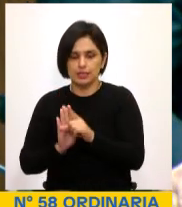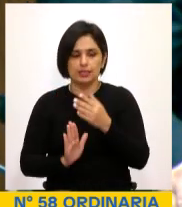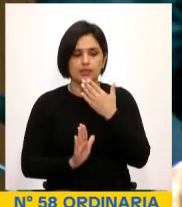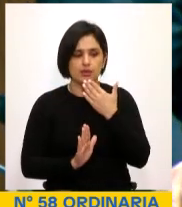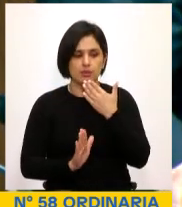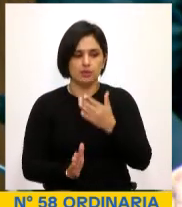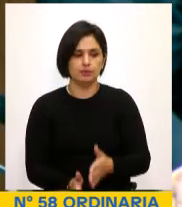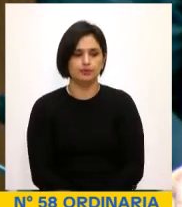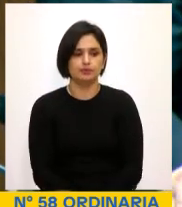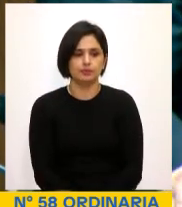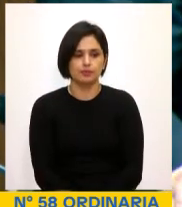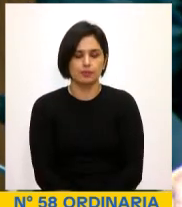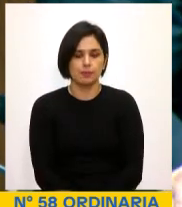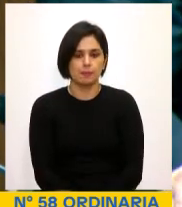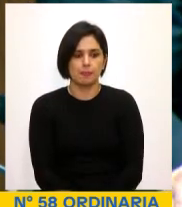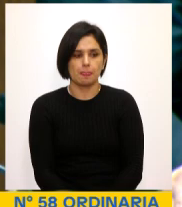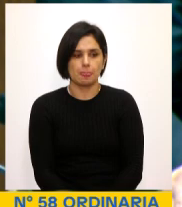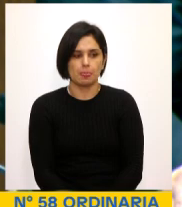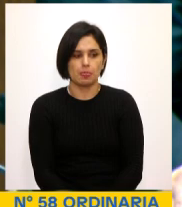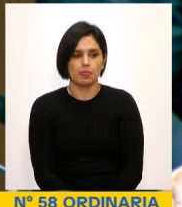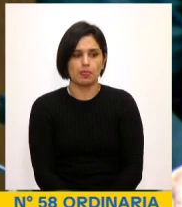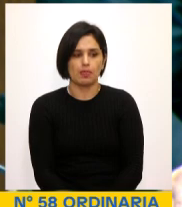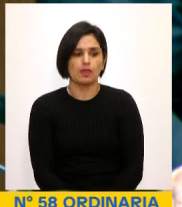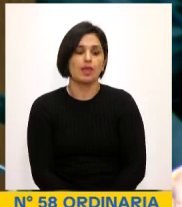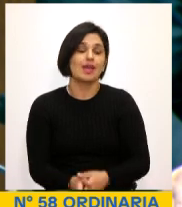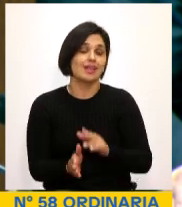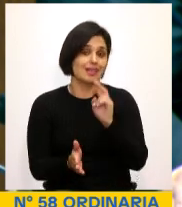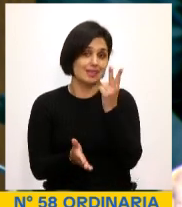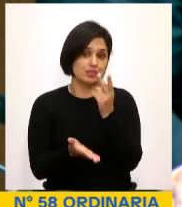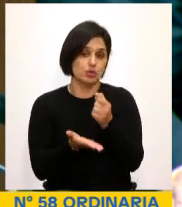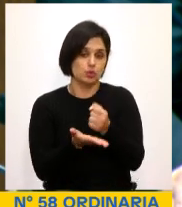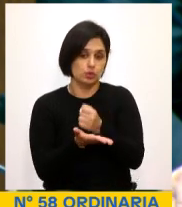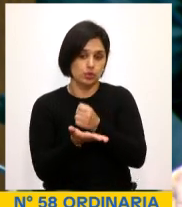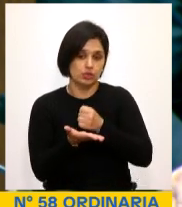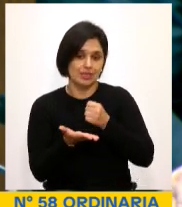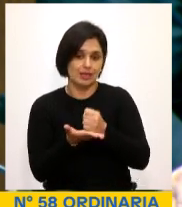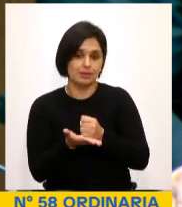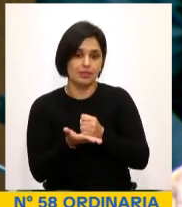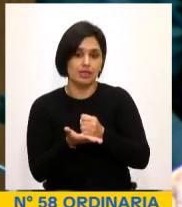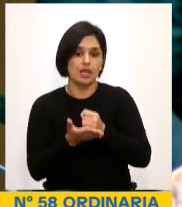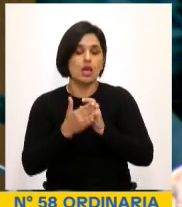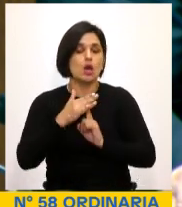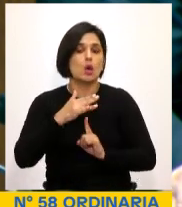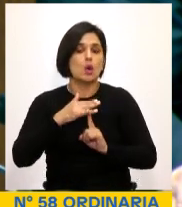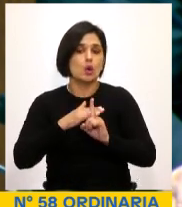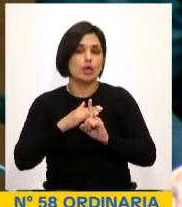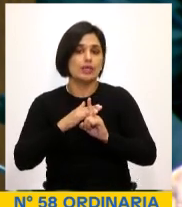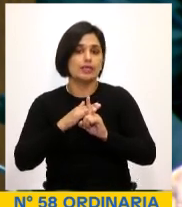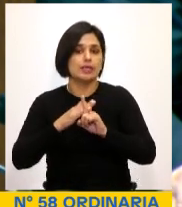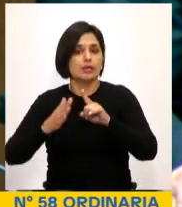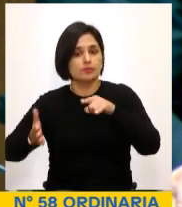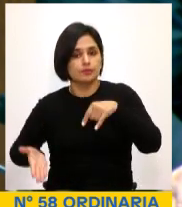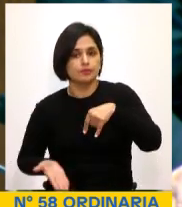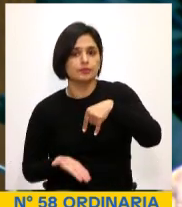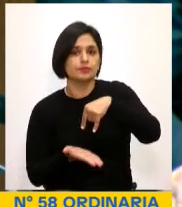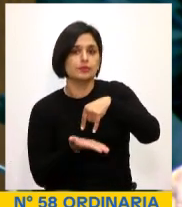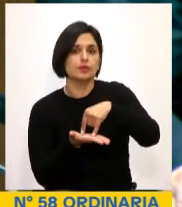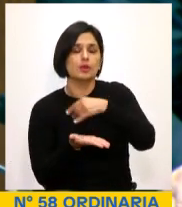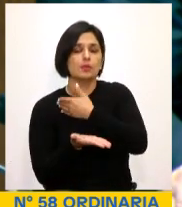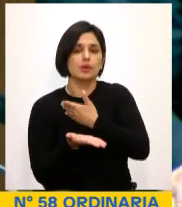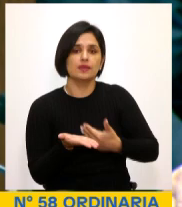25 la iniciativa que se encuentra en segundo trámite tuvo su origen en un mensaje de su excelencia el presidente de la